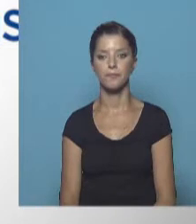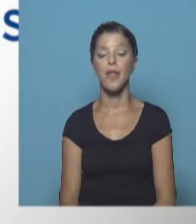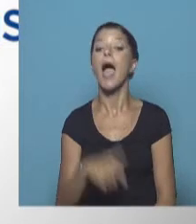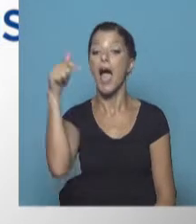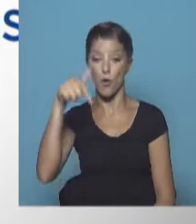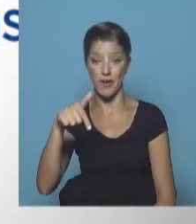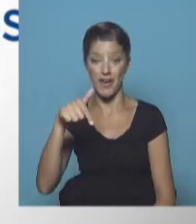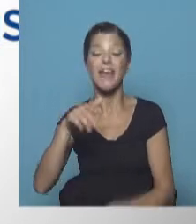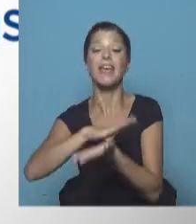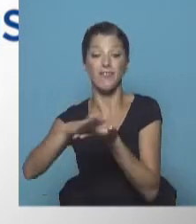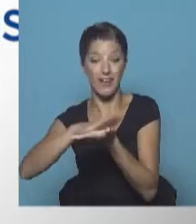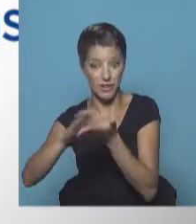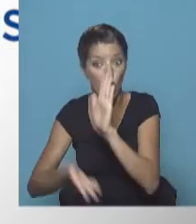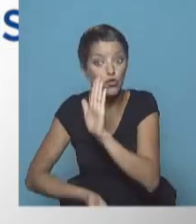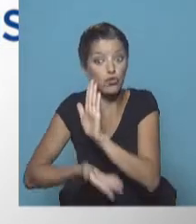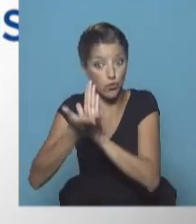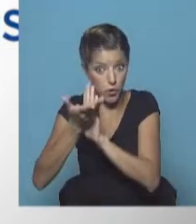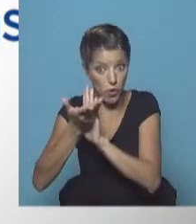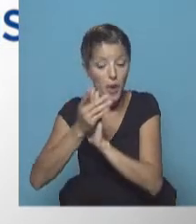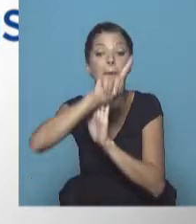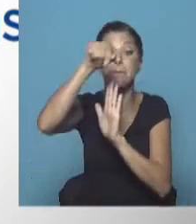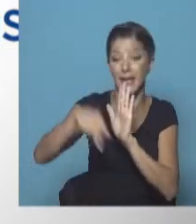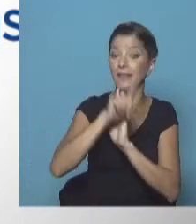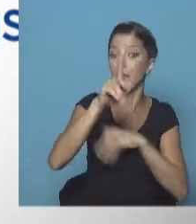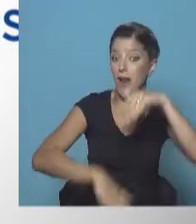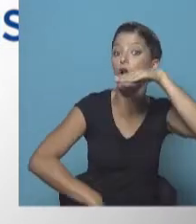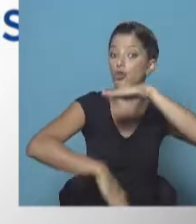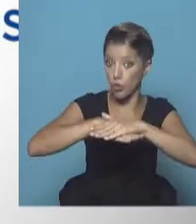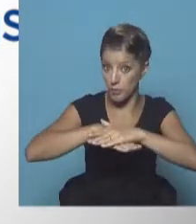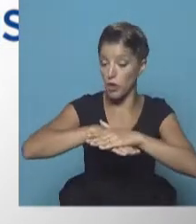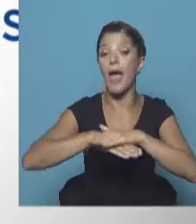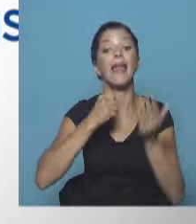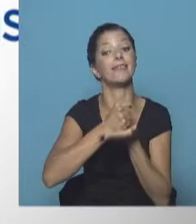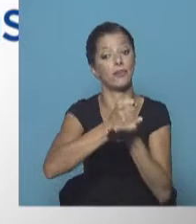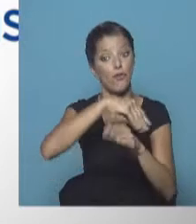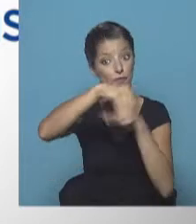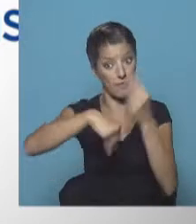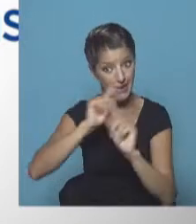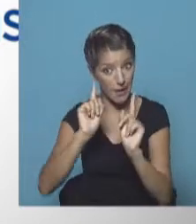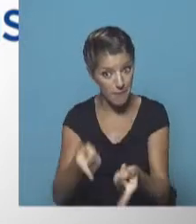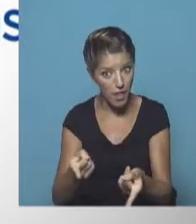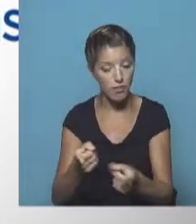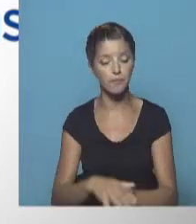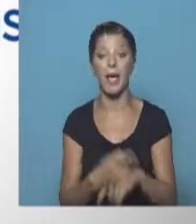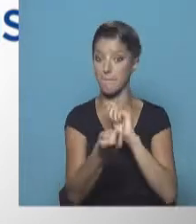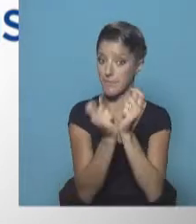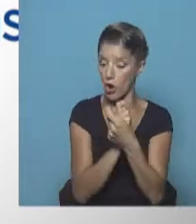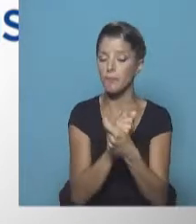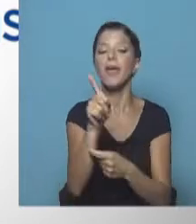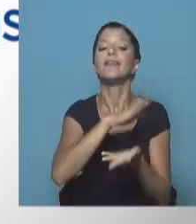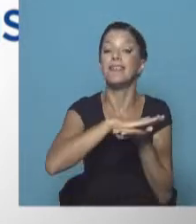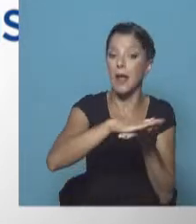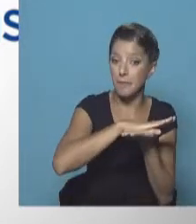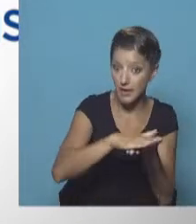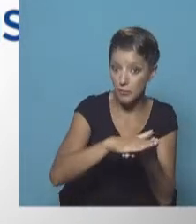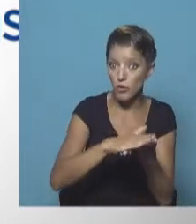mínimo no imponible también y aparejada el tope de asesores y familiares devolver la acción de dependencia del mínimo quedó al